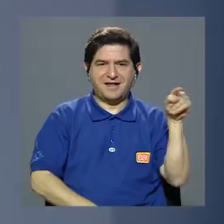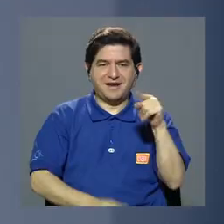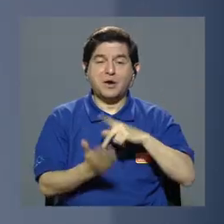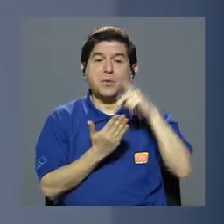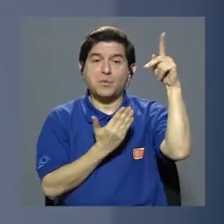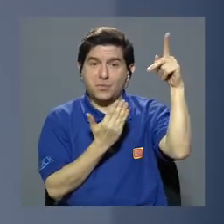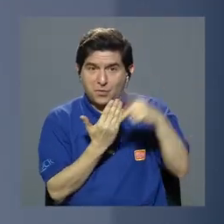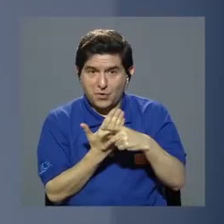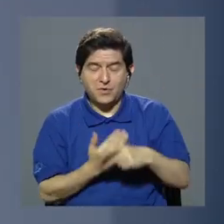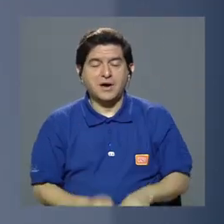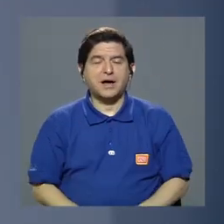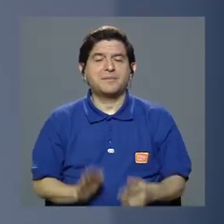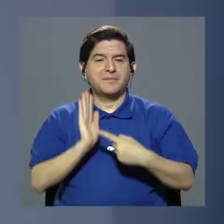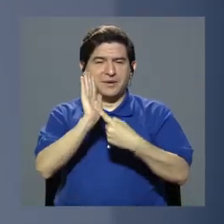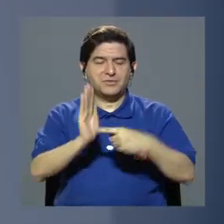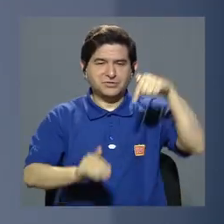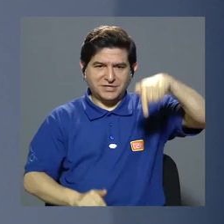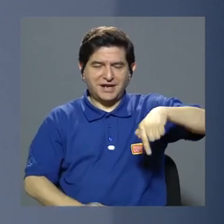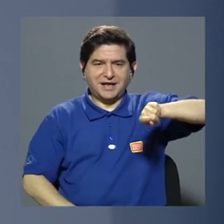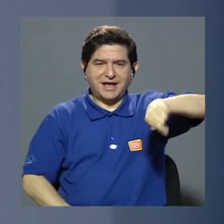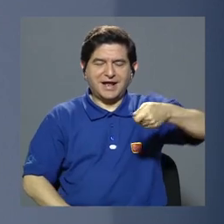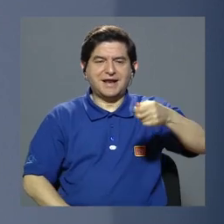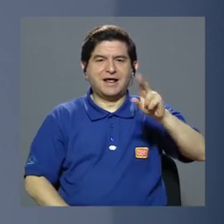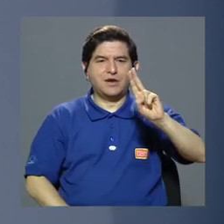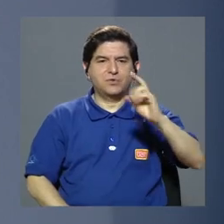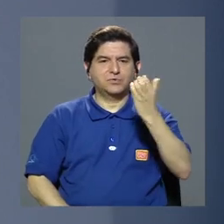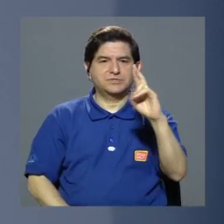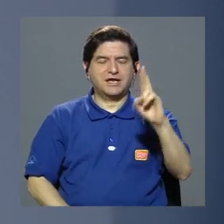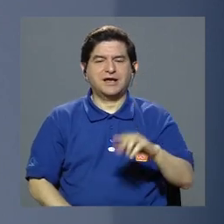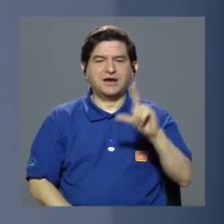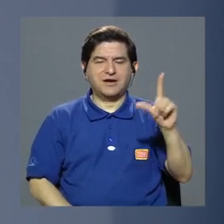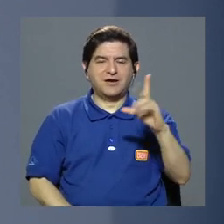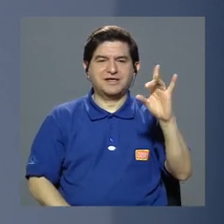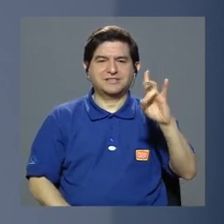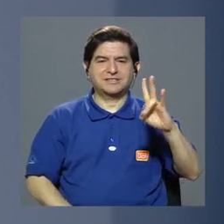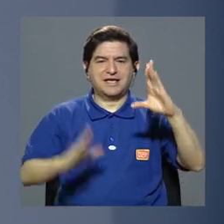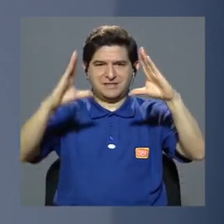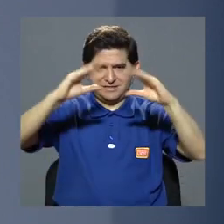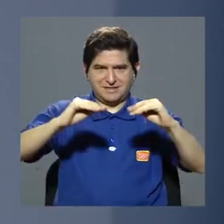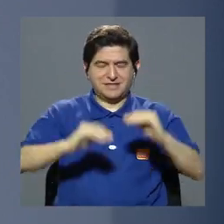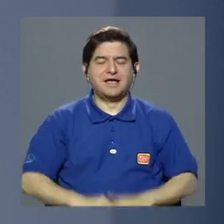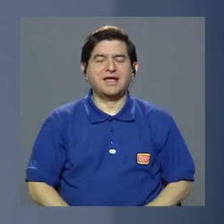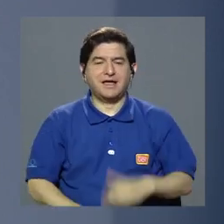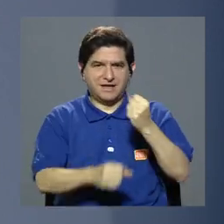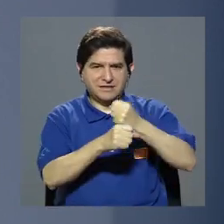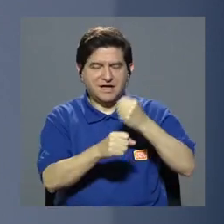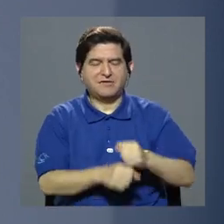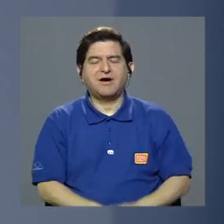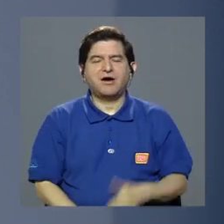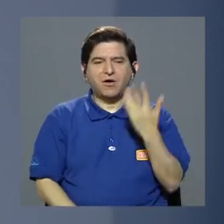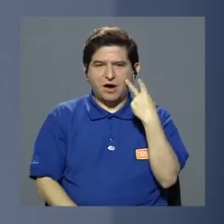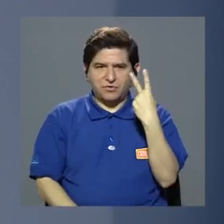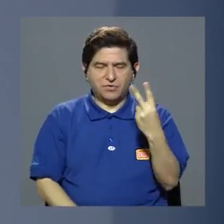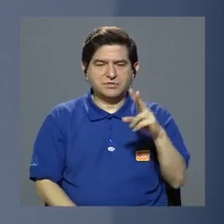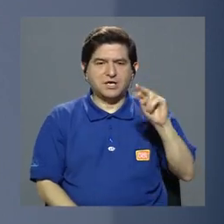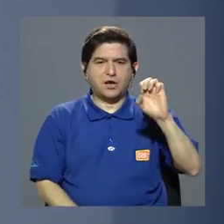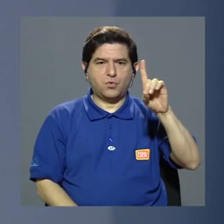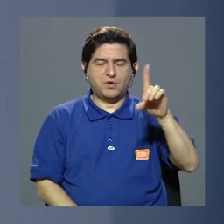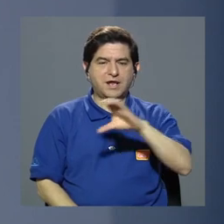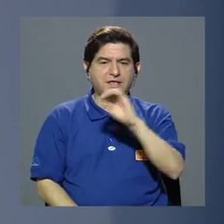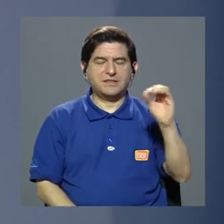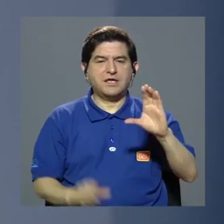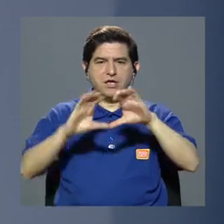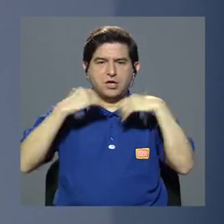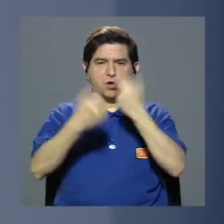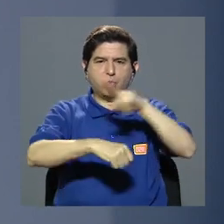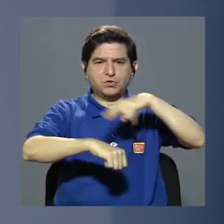un programa que transmitimos aquí en canal user de los lunes a las 7 de la noche es una producción de audiovisuales uned y del